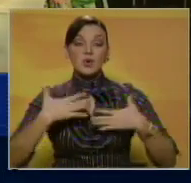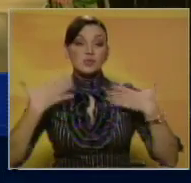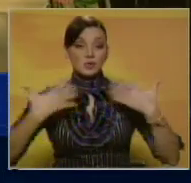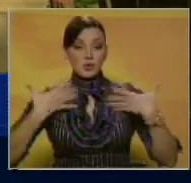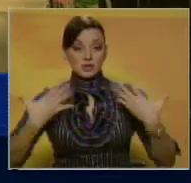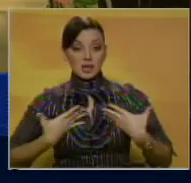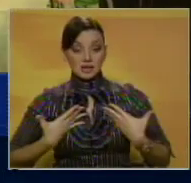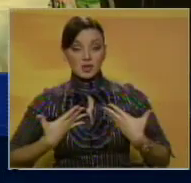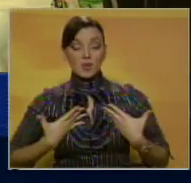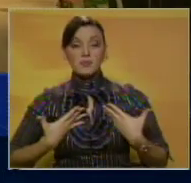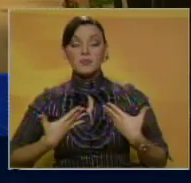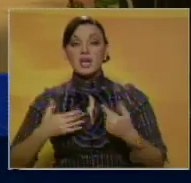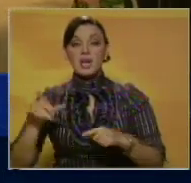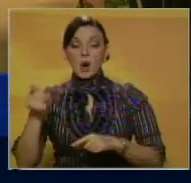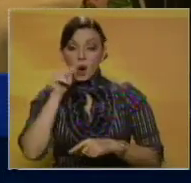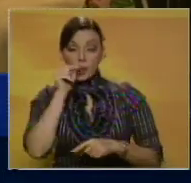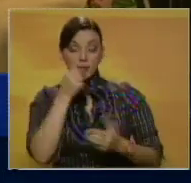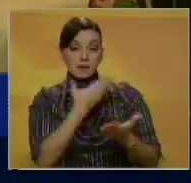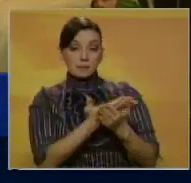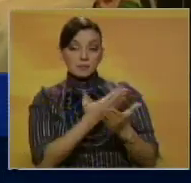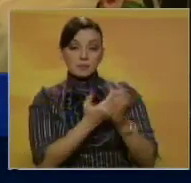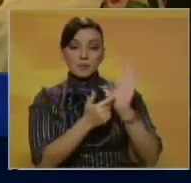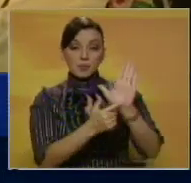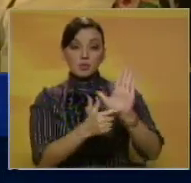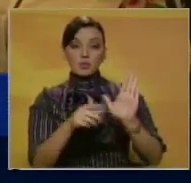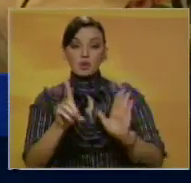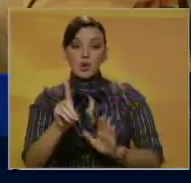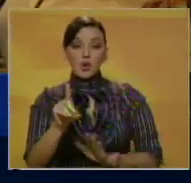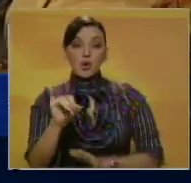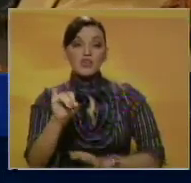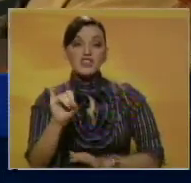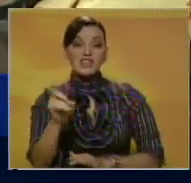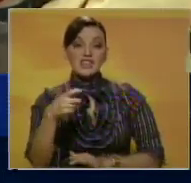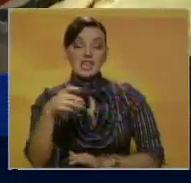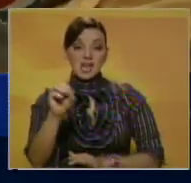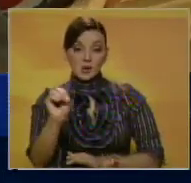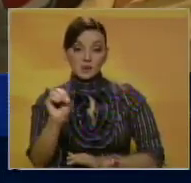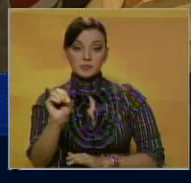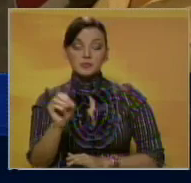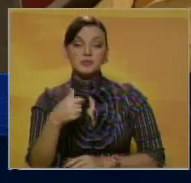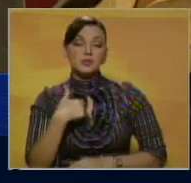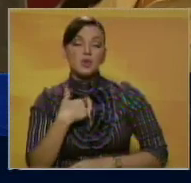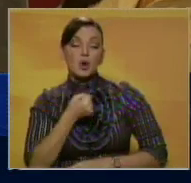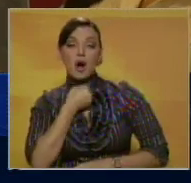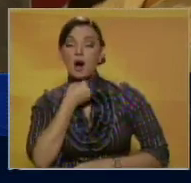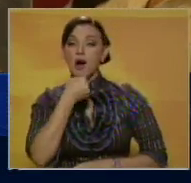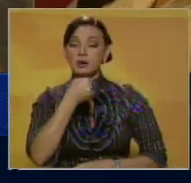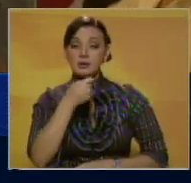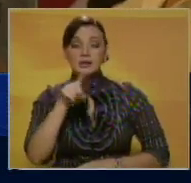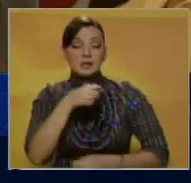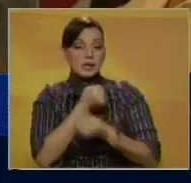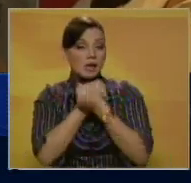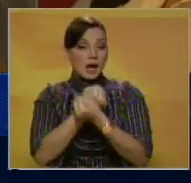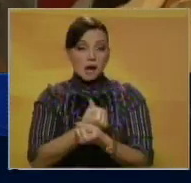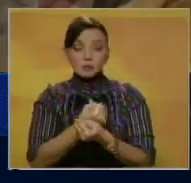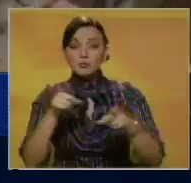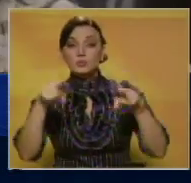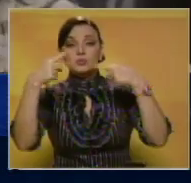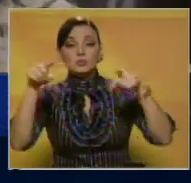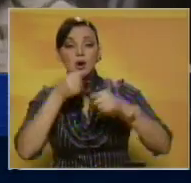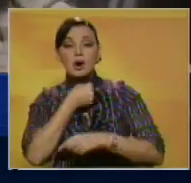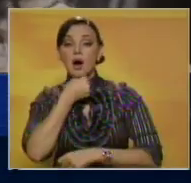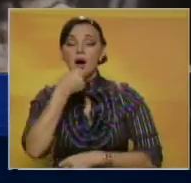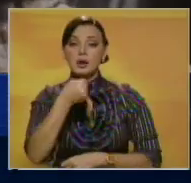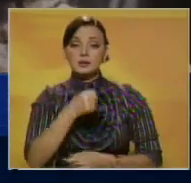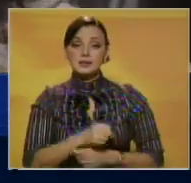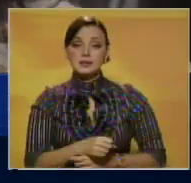propuesta de Diego Rizquez que me hace, bueno, porque soy cantante, amante también de la música bolero, y pues estamos ante una historia de un grande de la música.